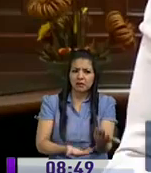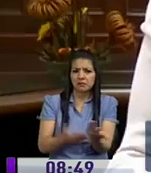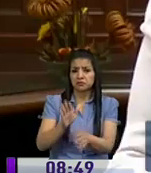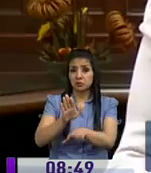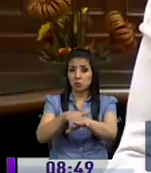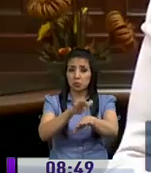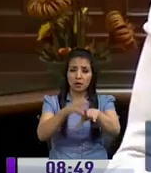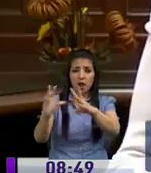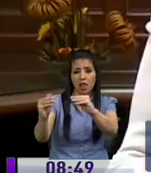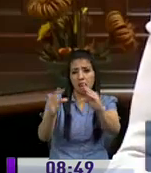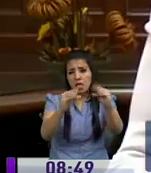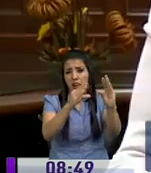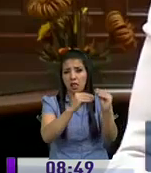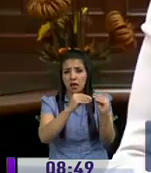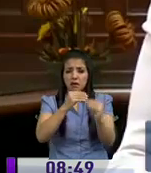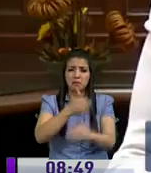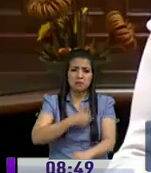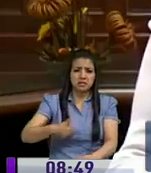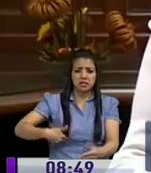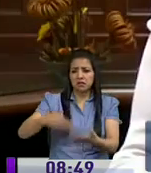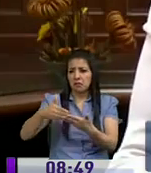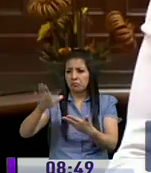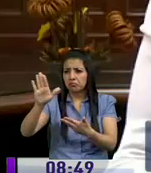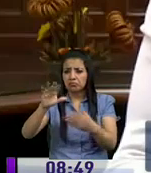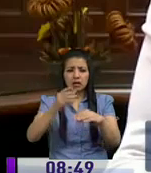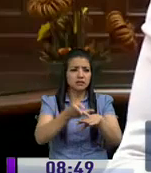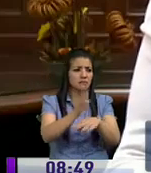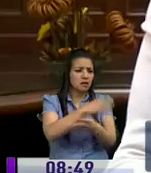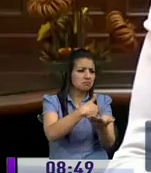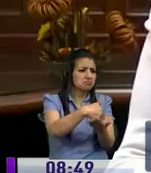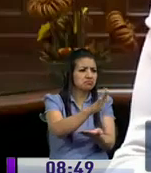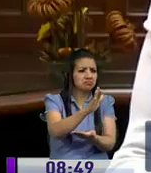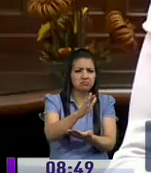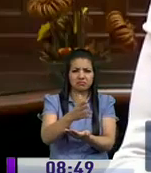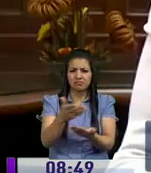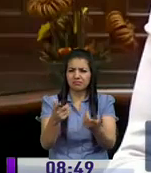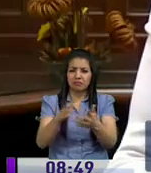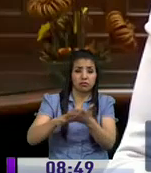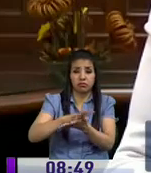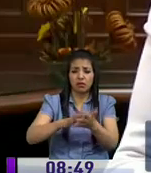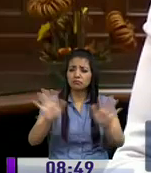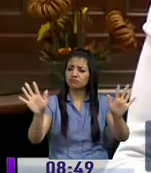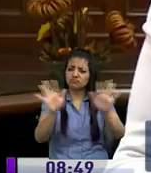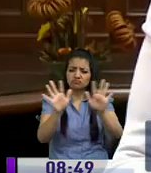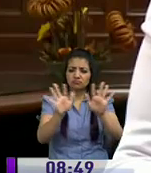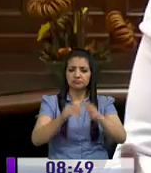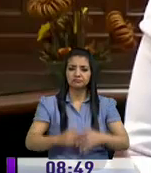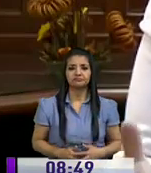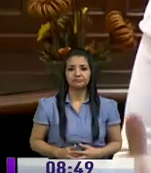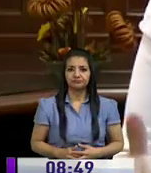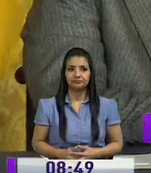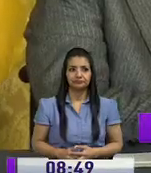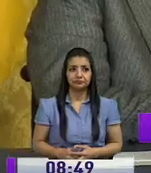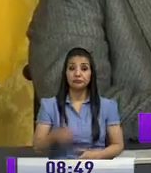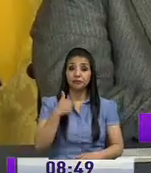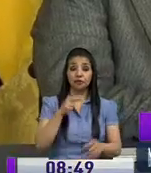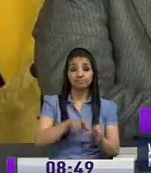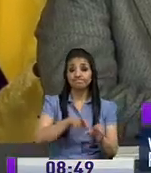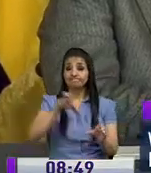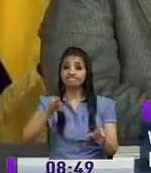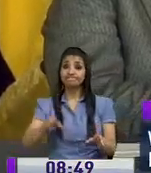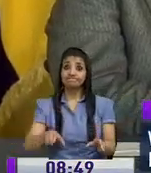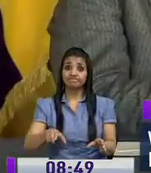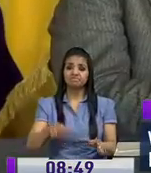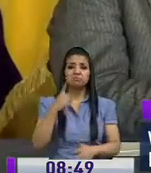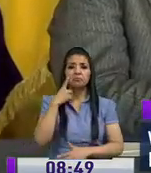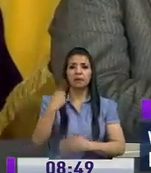a rumores de muerte cruzada, de renuncia del presidente o de grave conmoción interna. Y que su paso al costado busca darle al